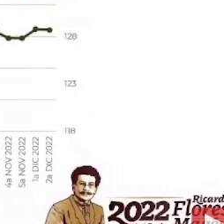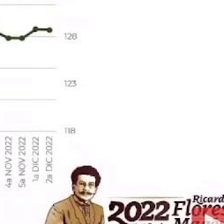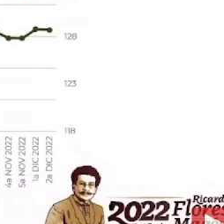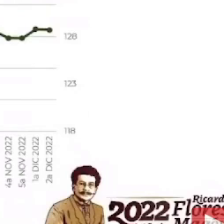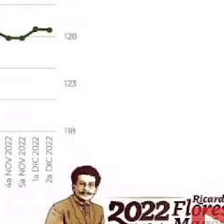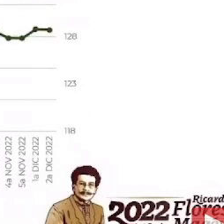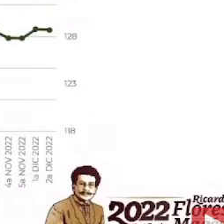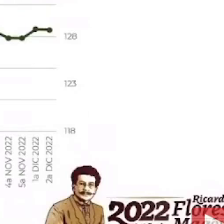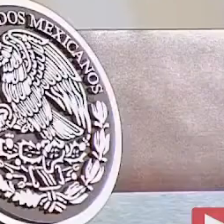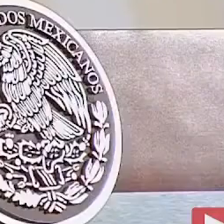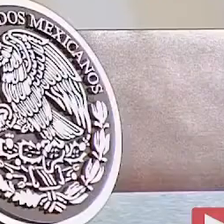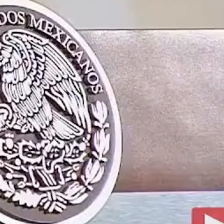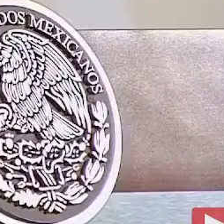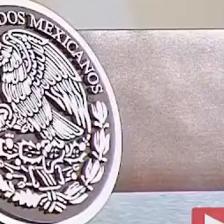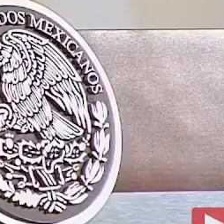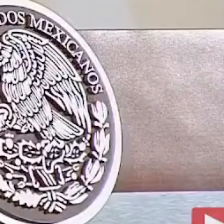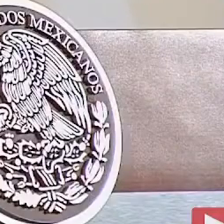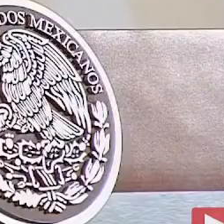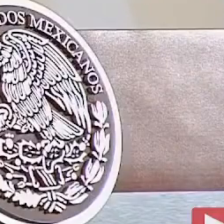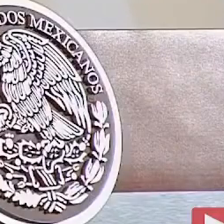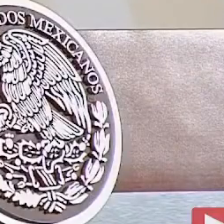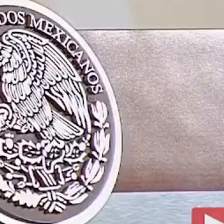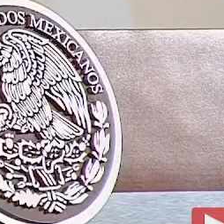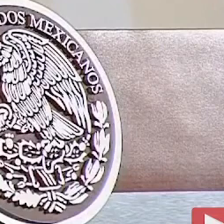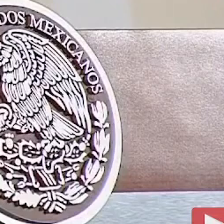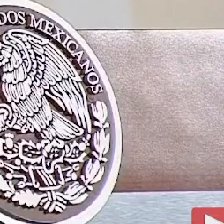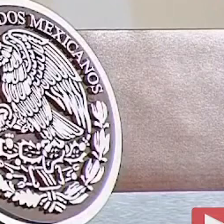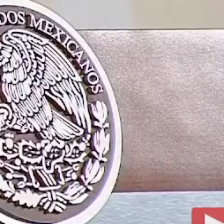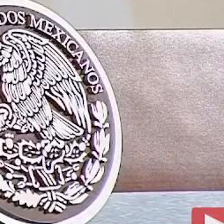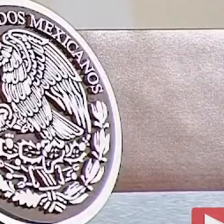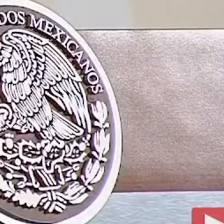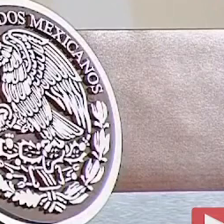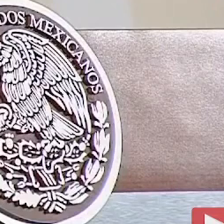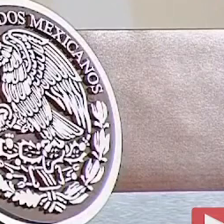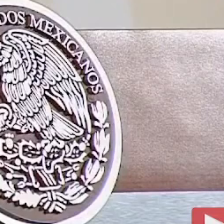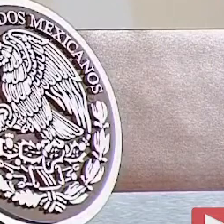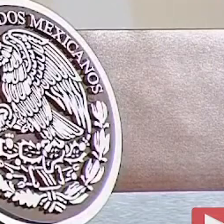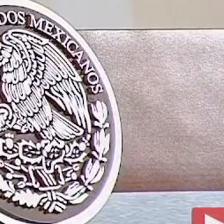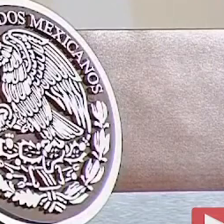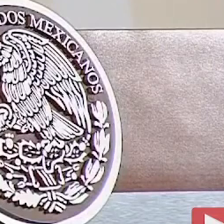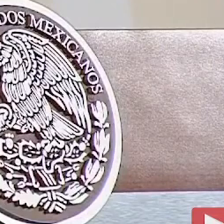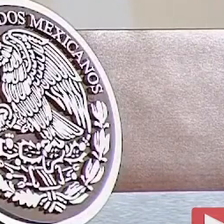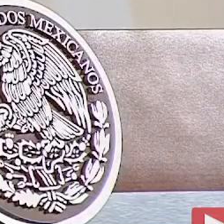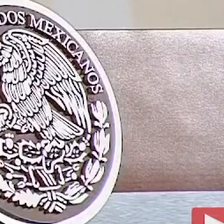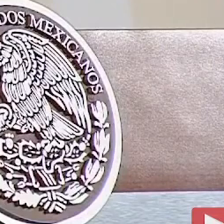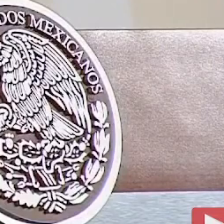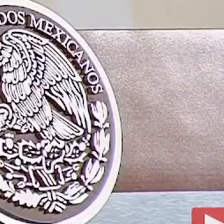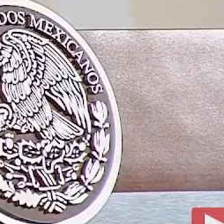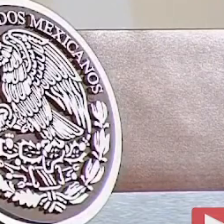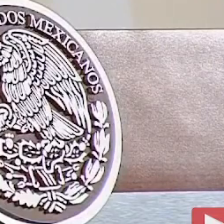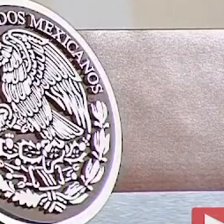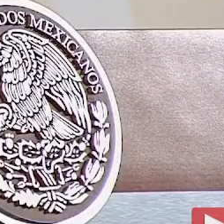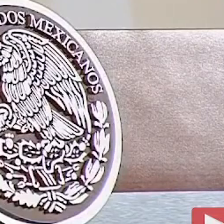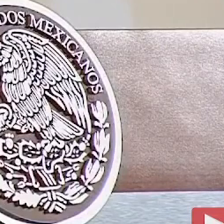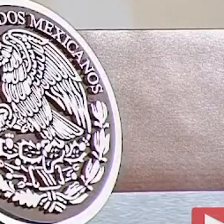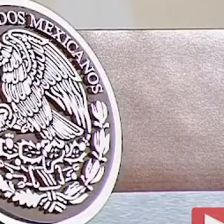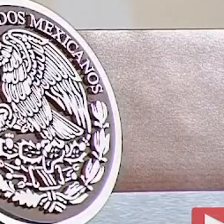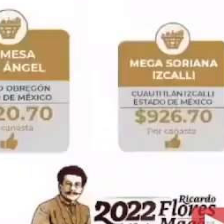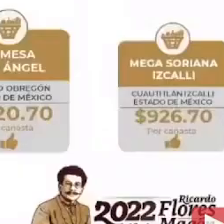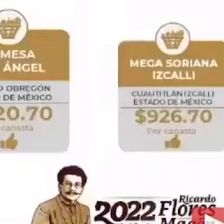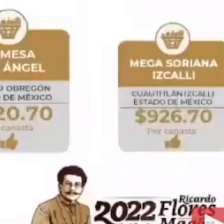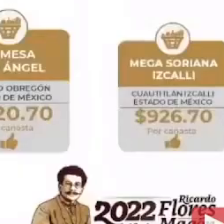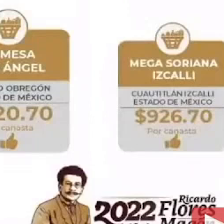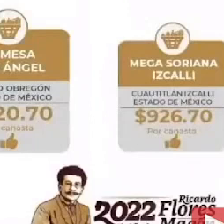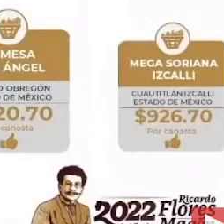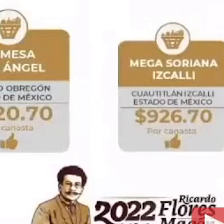manera particular en tiendas y supermercados, tenemos la región centro, en donde HEB León, en el estado de Guanajuato, se